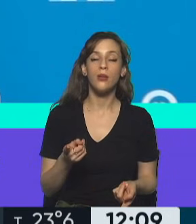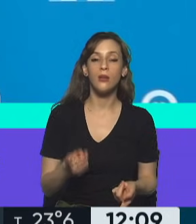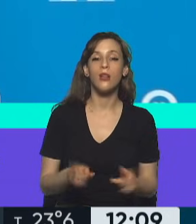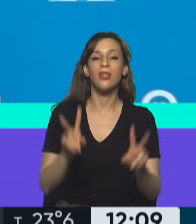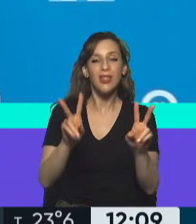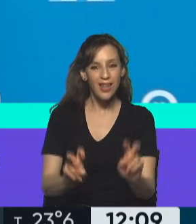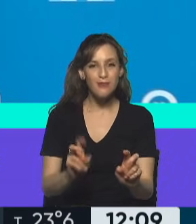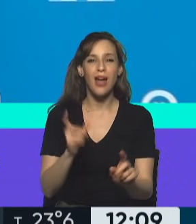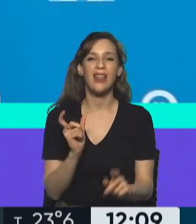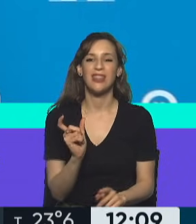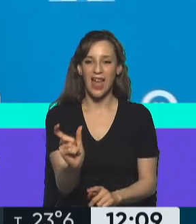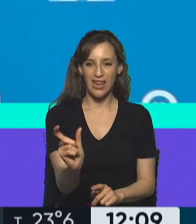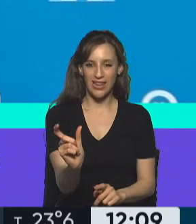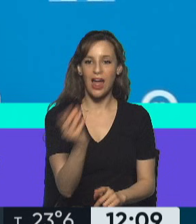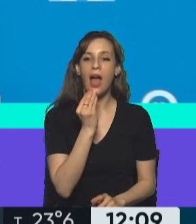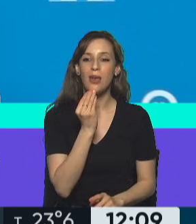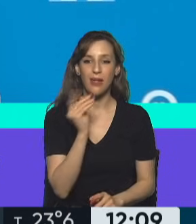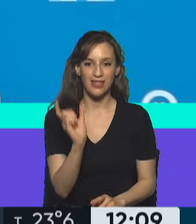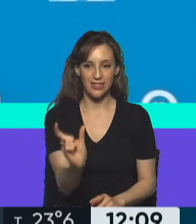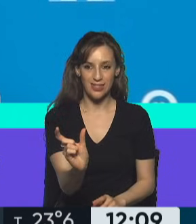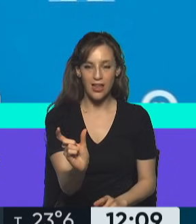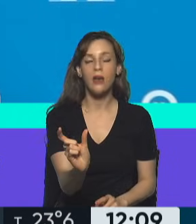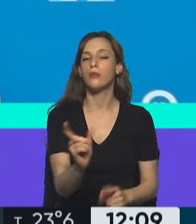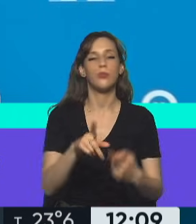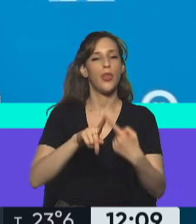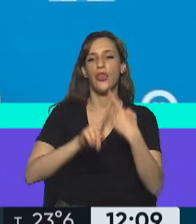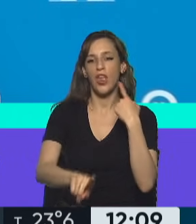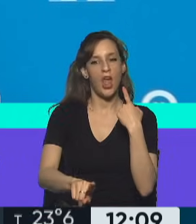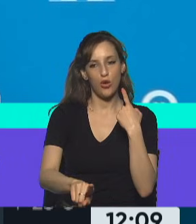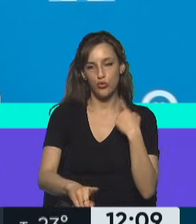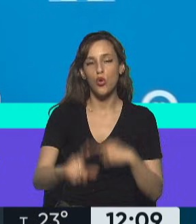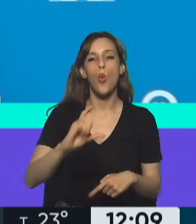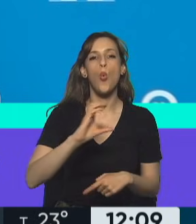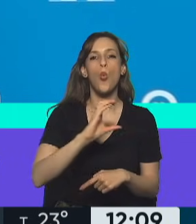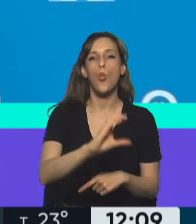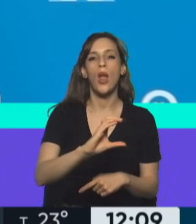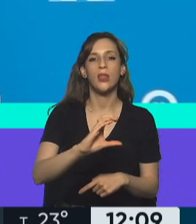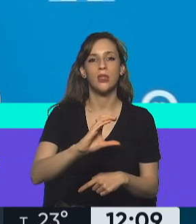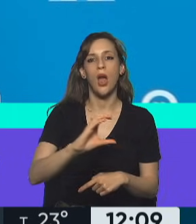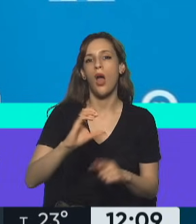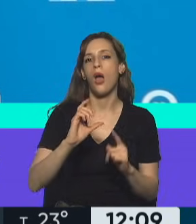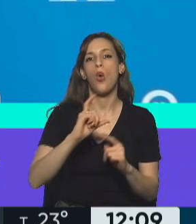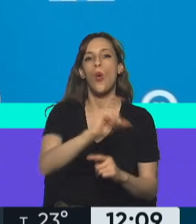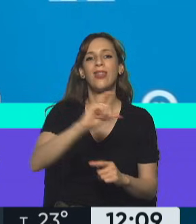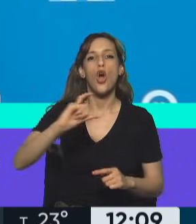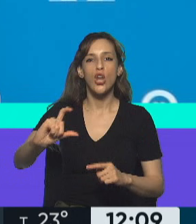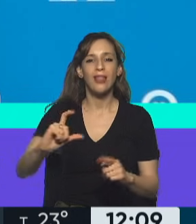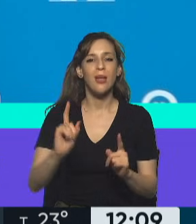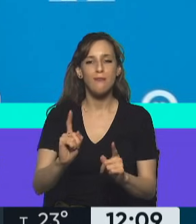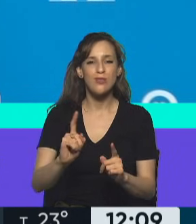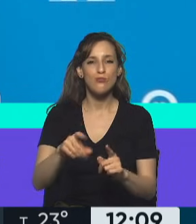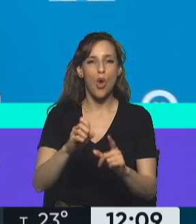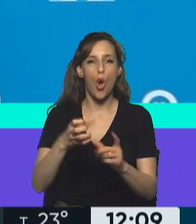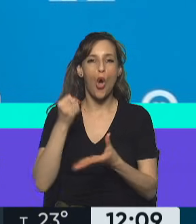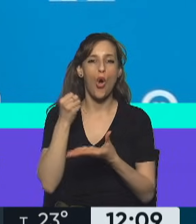tarjeta alimentar para que vaya directamente a depositarse en la cuenta de la AUH, para que las familias tengan más disposición para